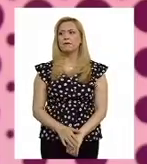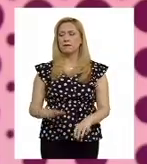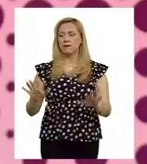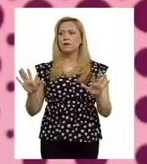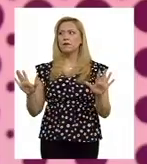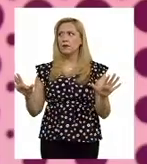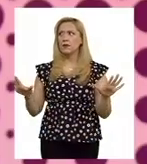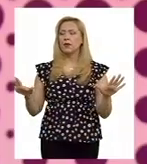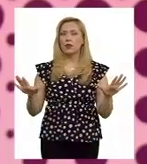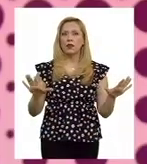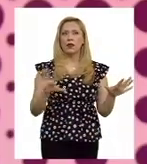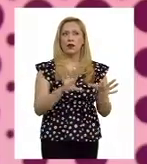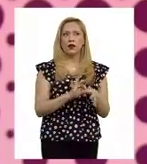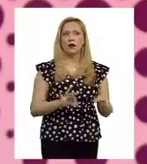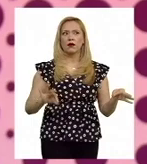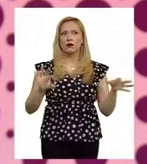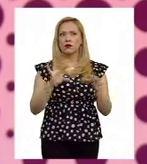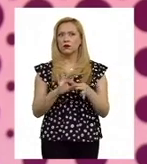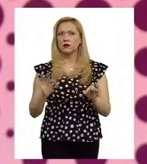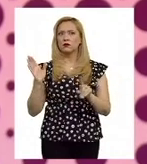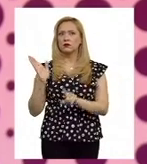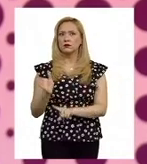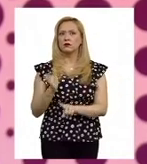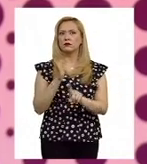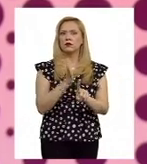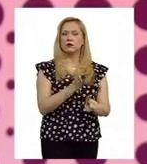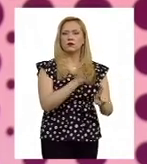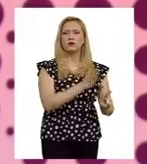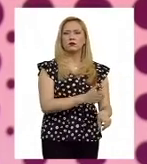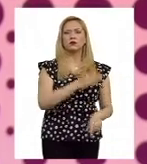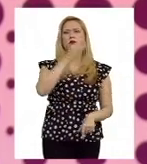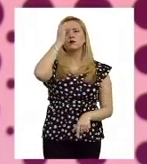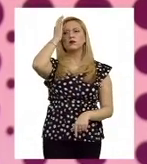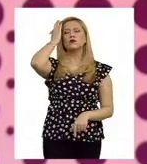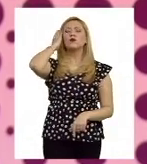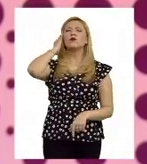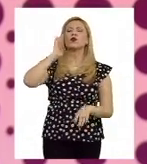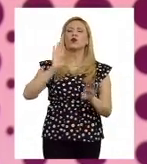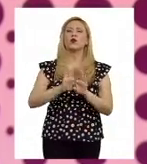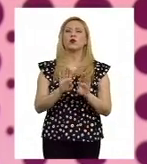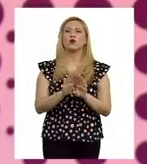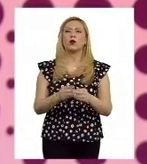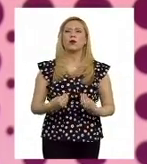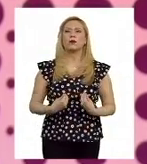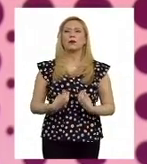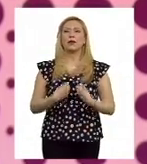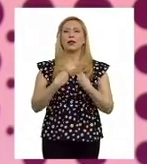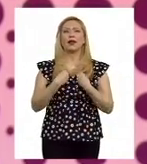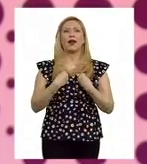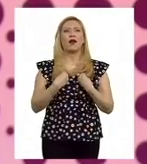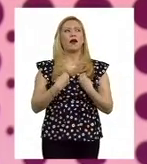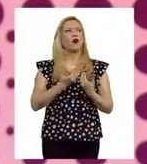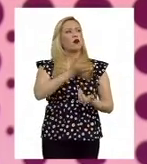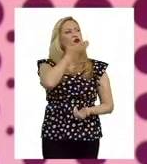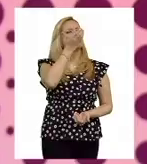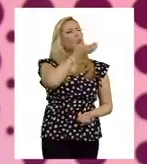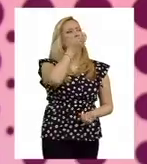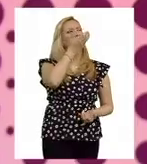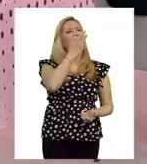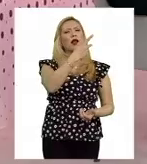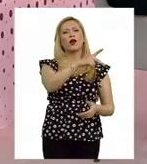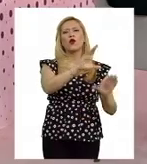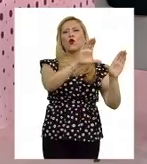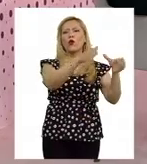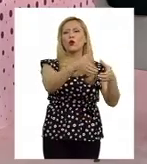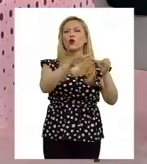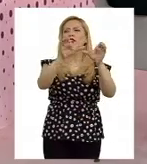aterrizando en detalles específicos, ¿no? ¿Cómo se altera la vida cotidiana de estas comunidades, de